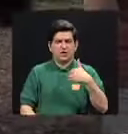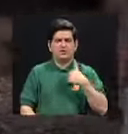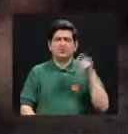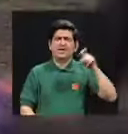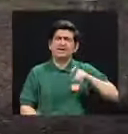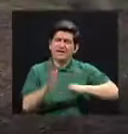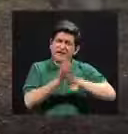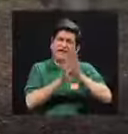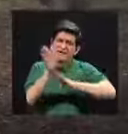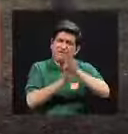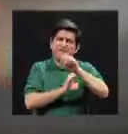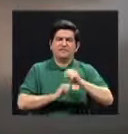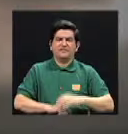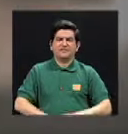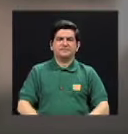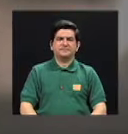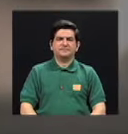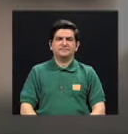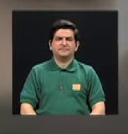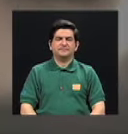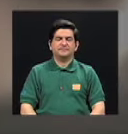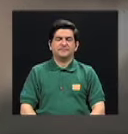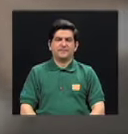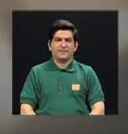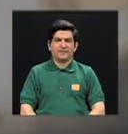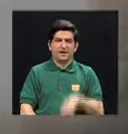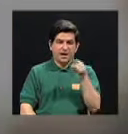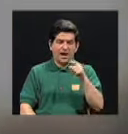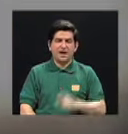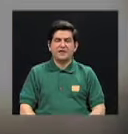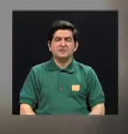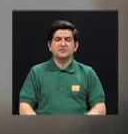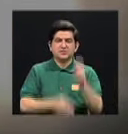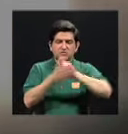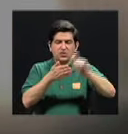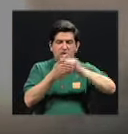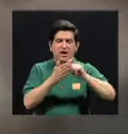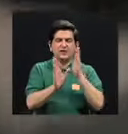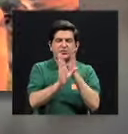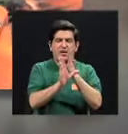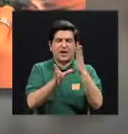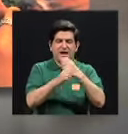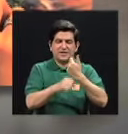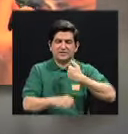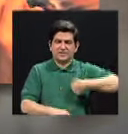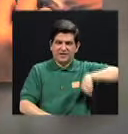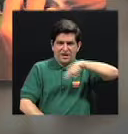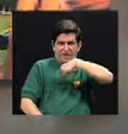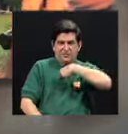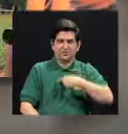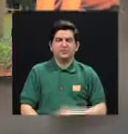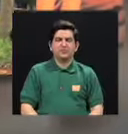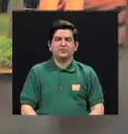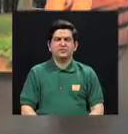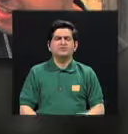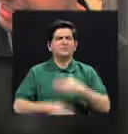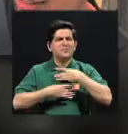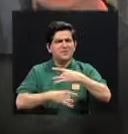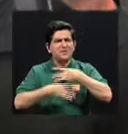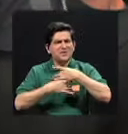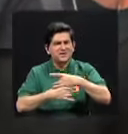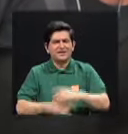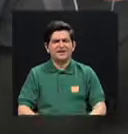comunidad tiene que ocupa desarrollar. Esto hace la Escuela de Psicología por nosotros. Me pareció muy interesante